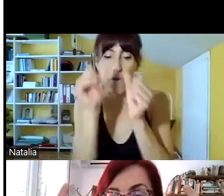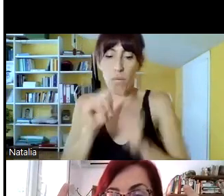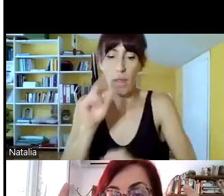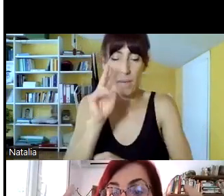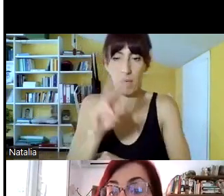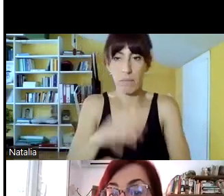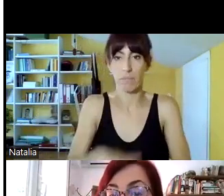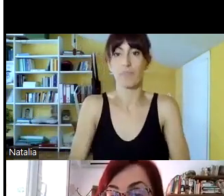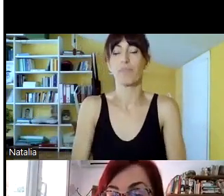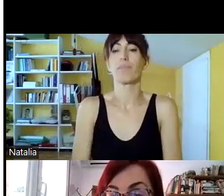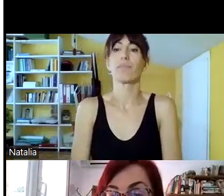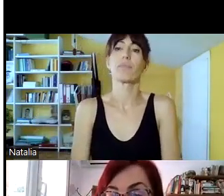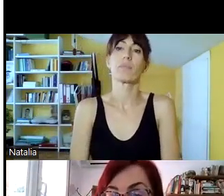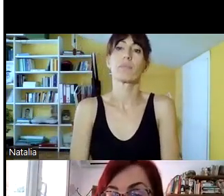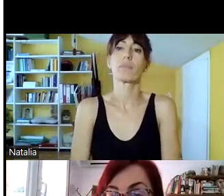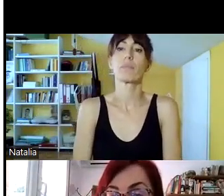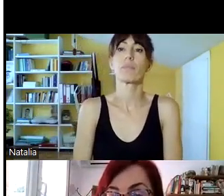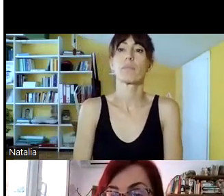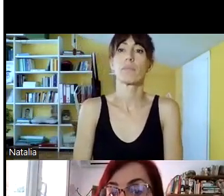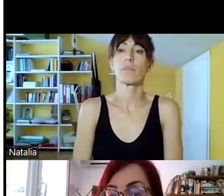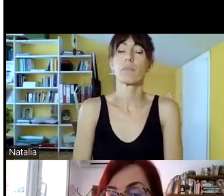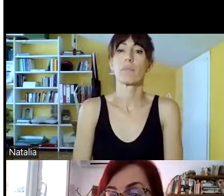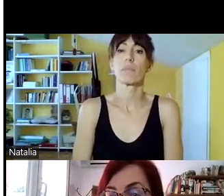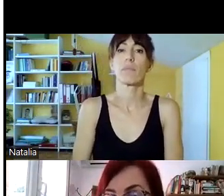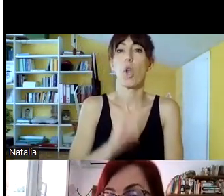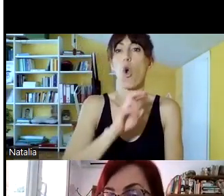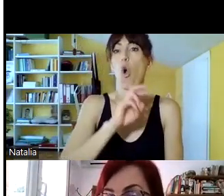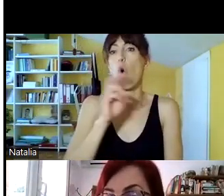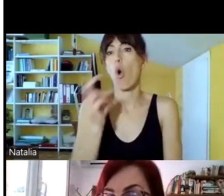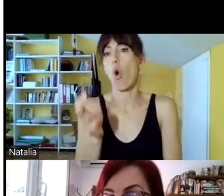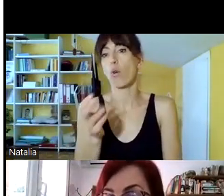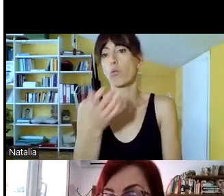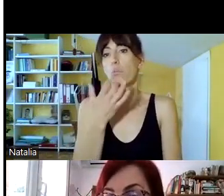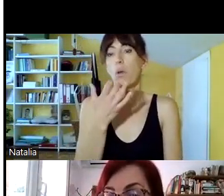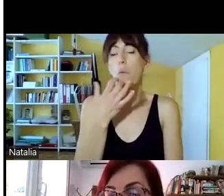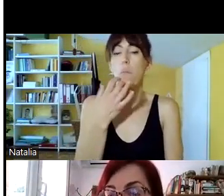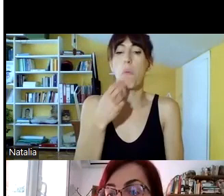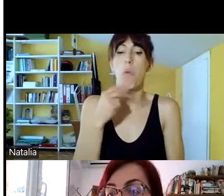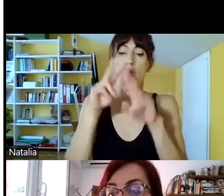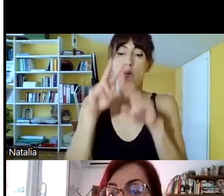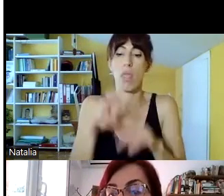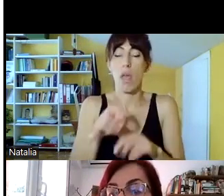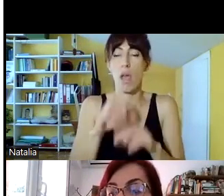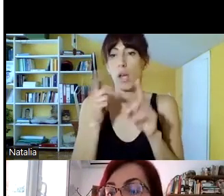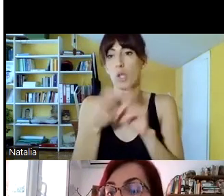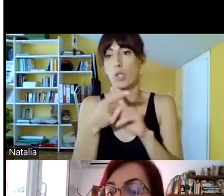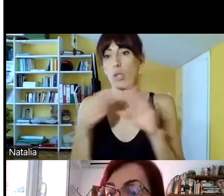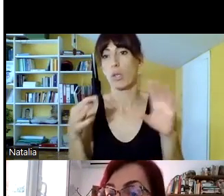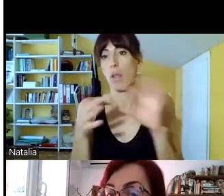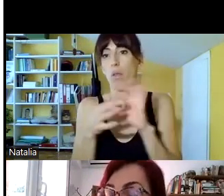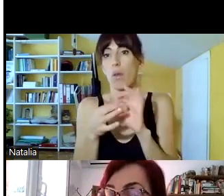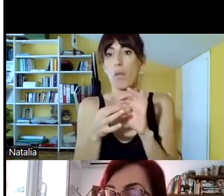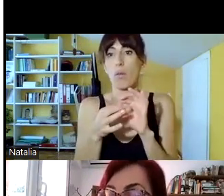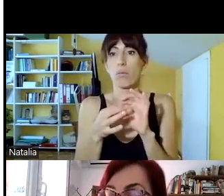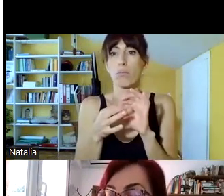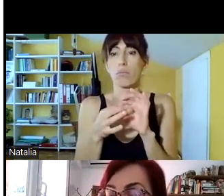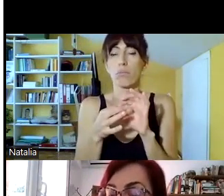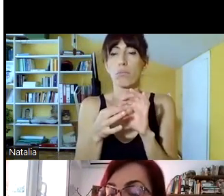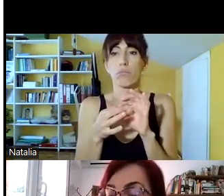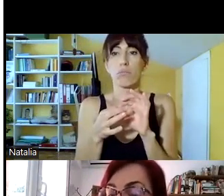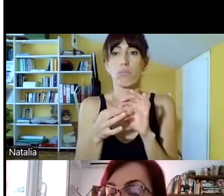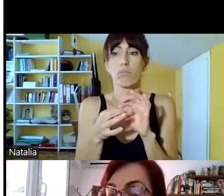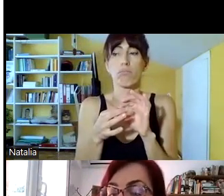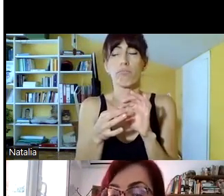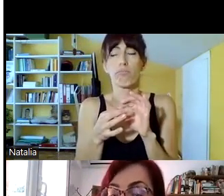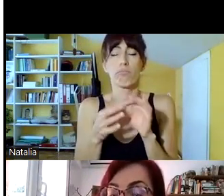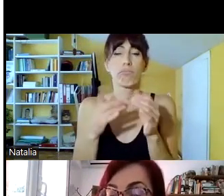Otros enfoques, ¿no? Como los transdiagnósticos, que tienen que ver con los mecanismos cognitivos y conductuales que